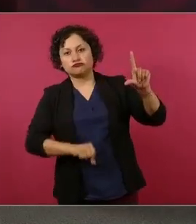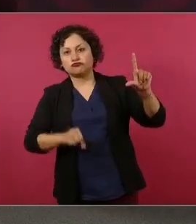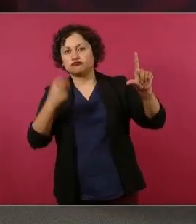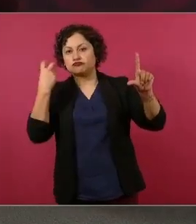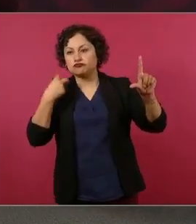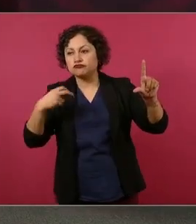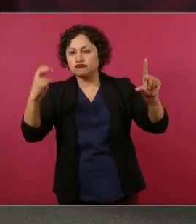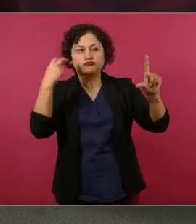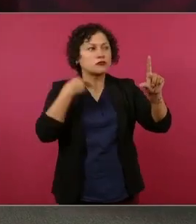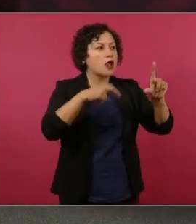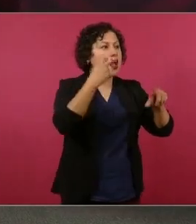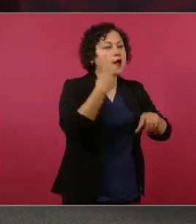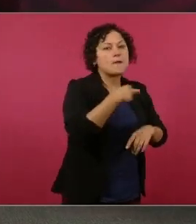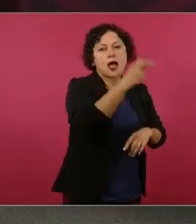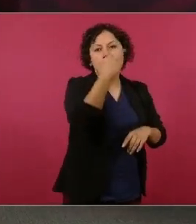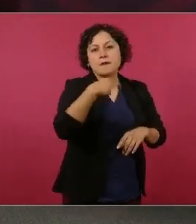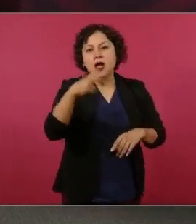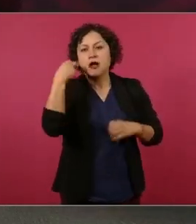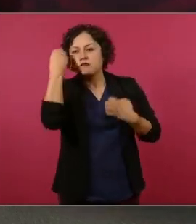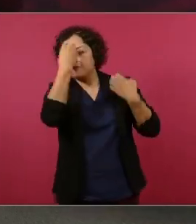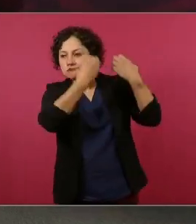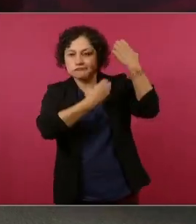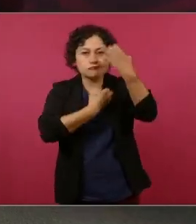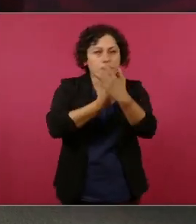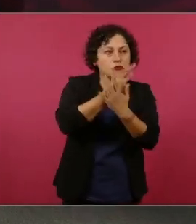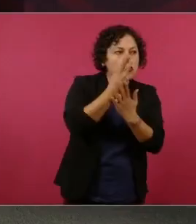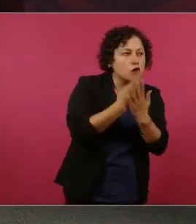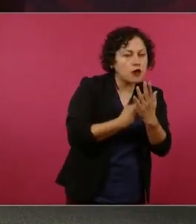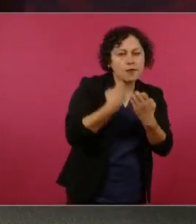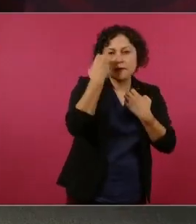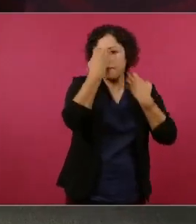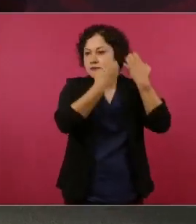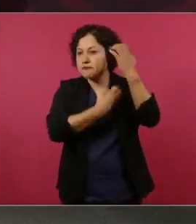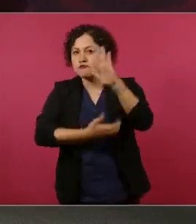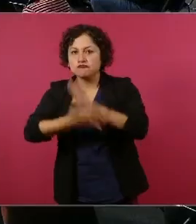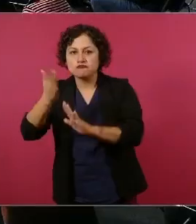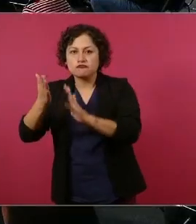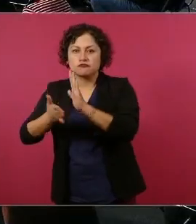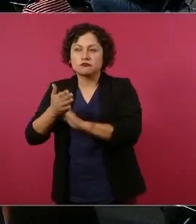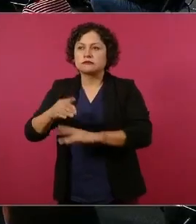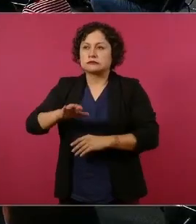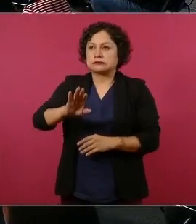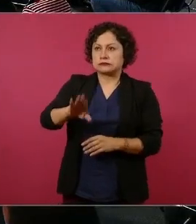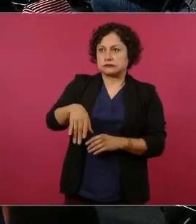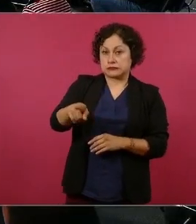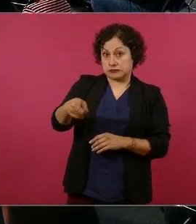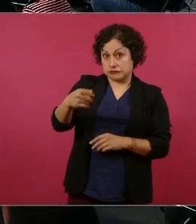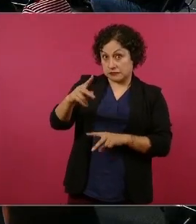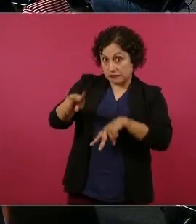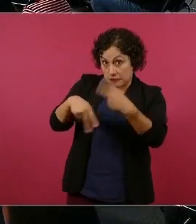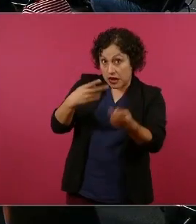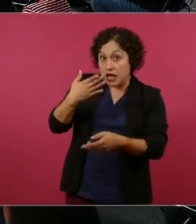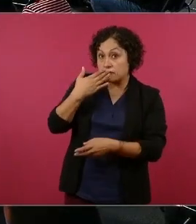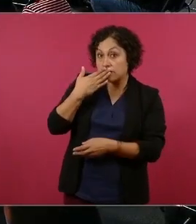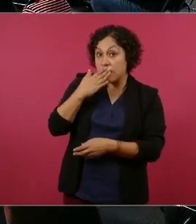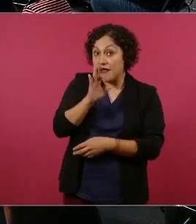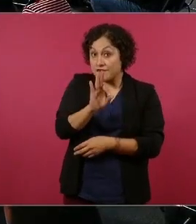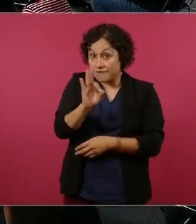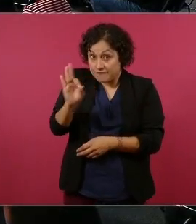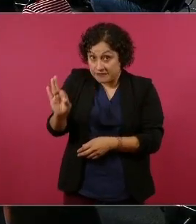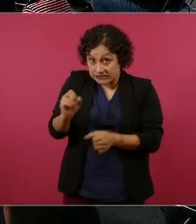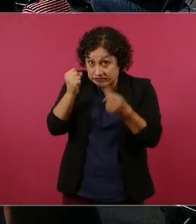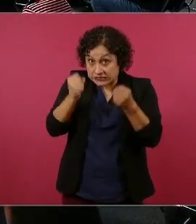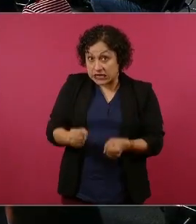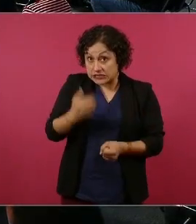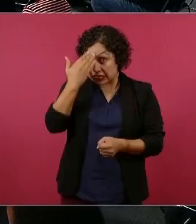supervisando obras y evaluando programas. Para el viaje, para la gira Sonora no hay fecha todavía, no sería